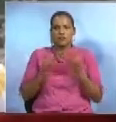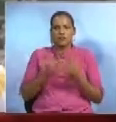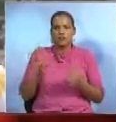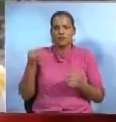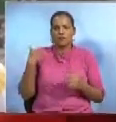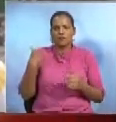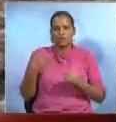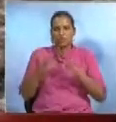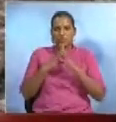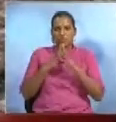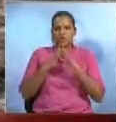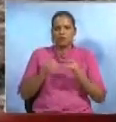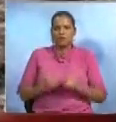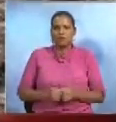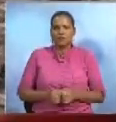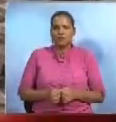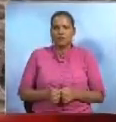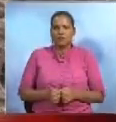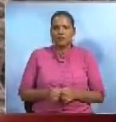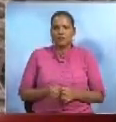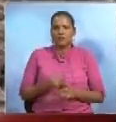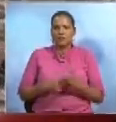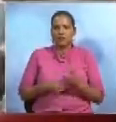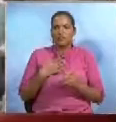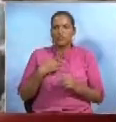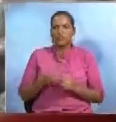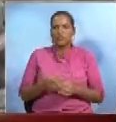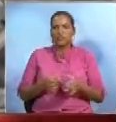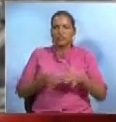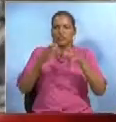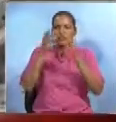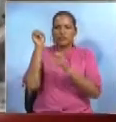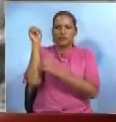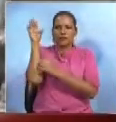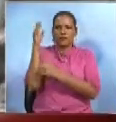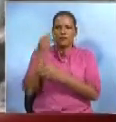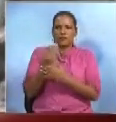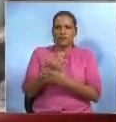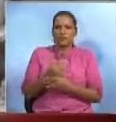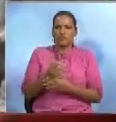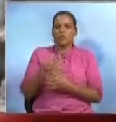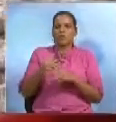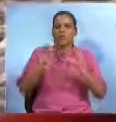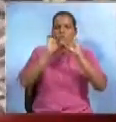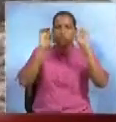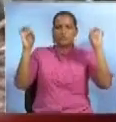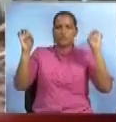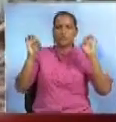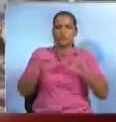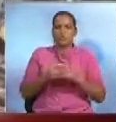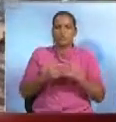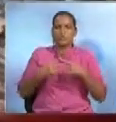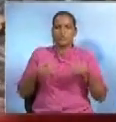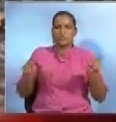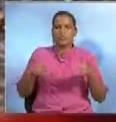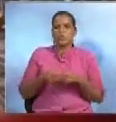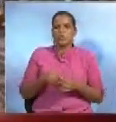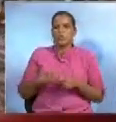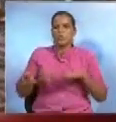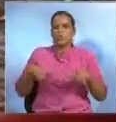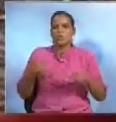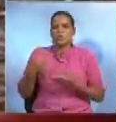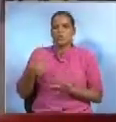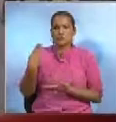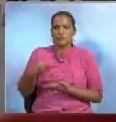vivienda. Frente a lo que fue la vivienda, un poste quedó sostenido por el tendido eléctrico, a diferencia de otros sectores